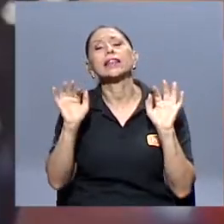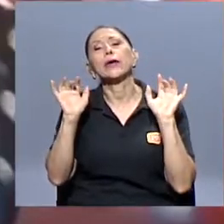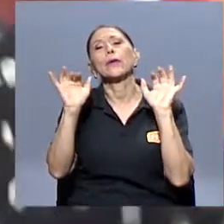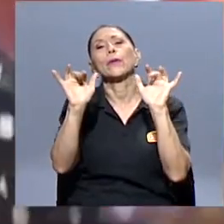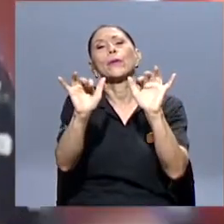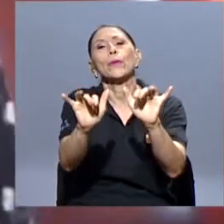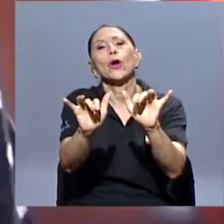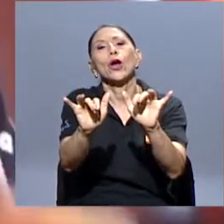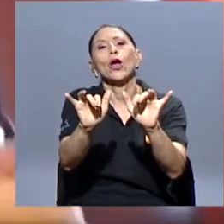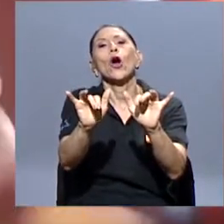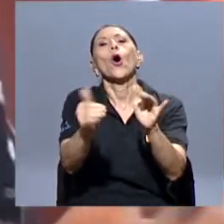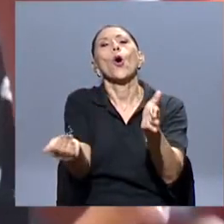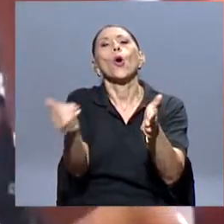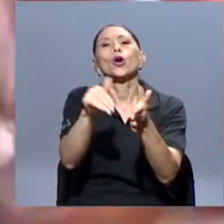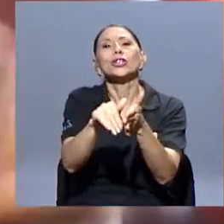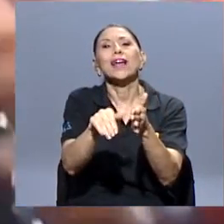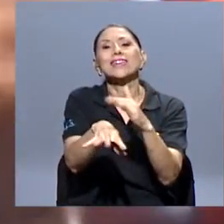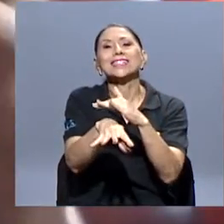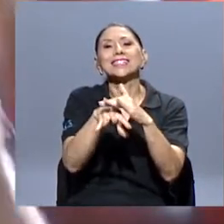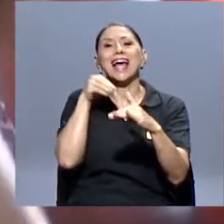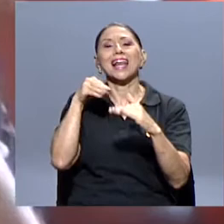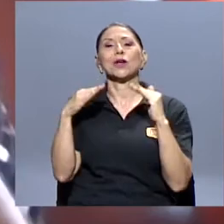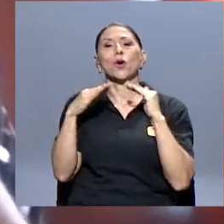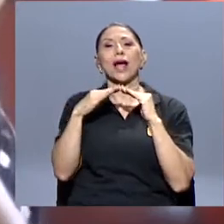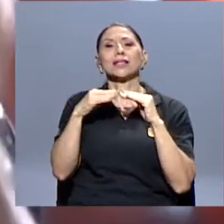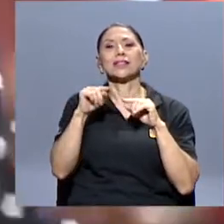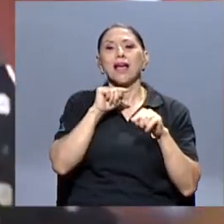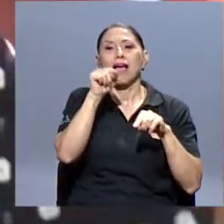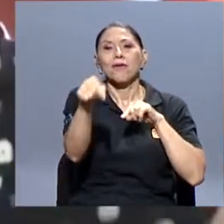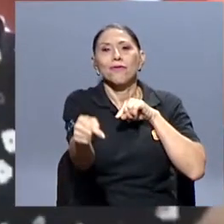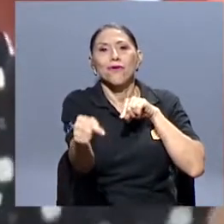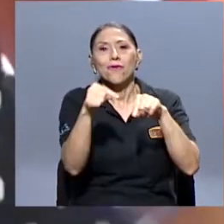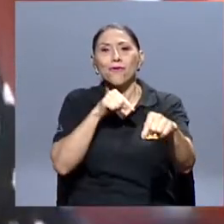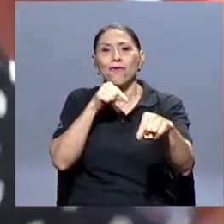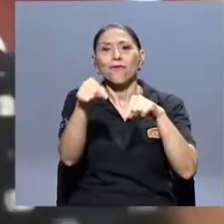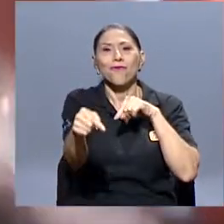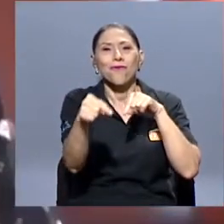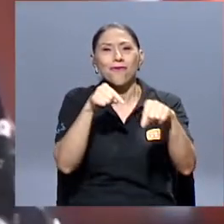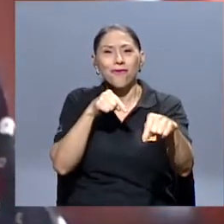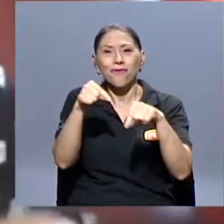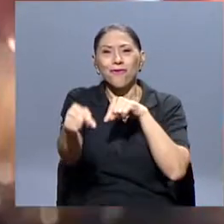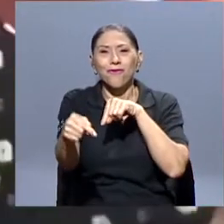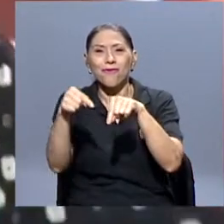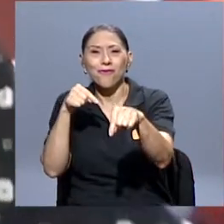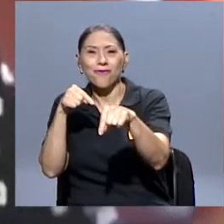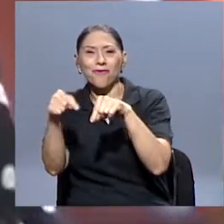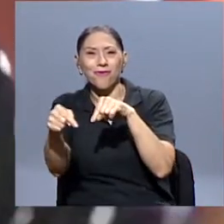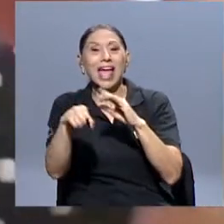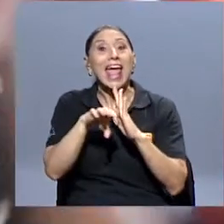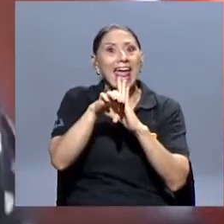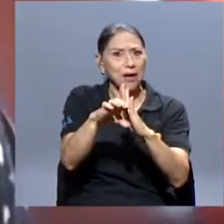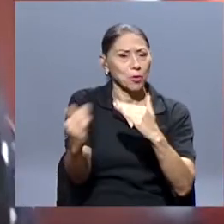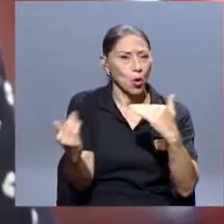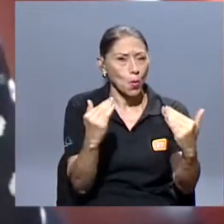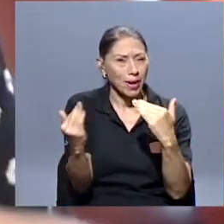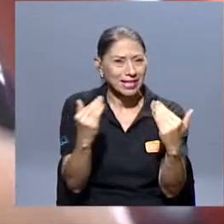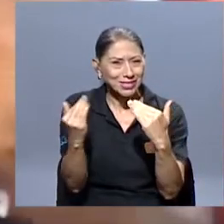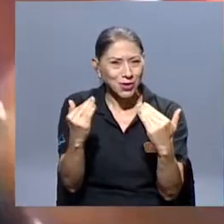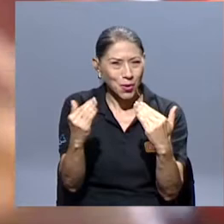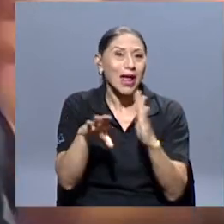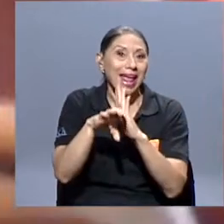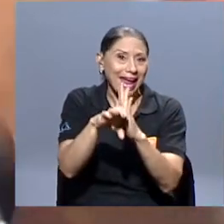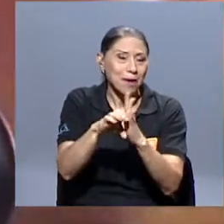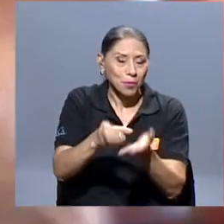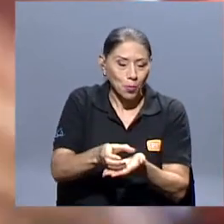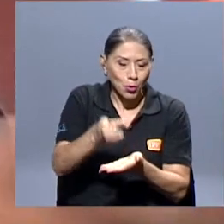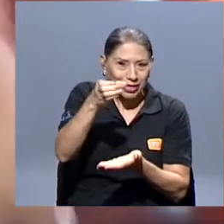retorna. Se junta, retorna. Entonces, imagínense, es como estar mezclando una botella, ¿verdad? Repartiéndola en diferentes lados, volverla a mezclar, repartiéndola, volverla a mezclar.